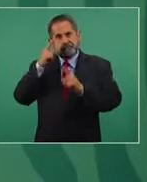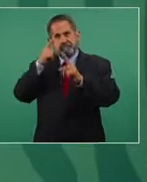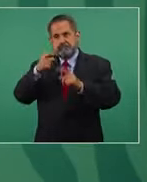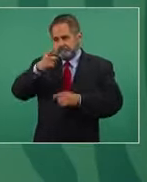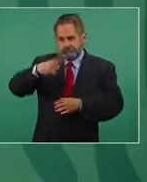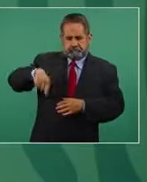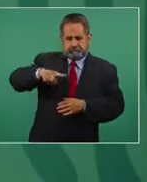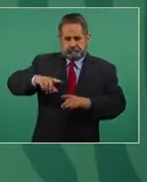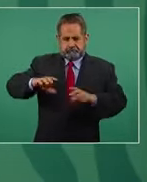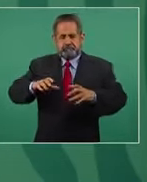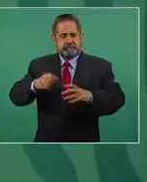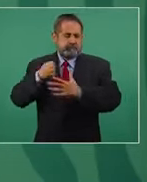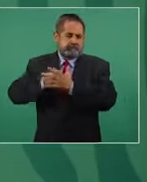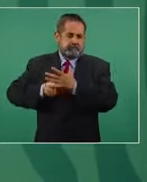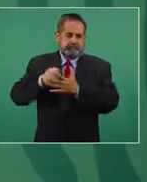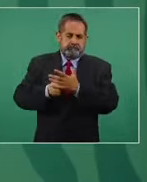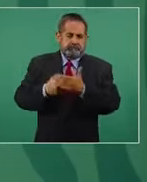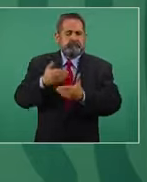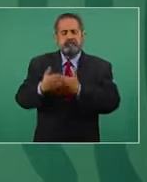ustedes están